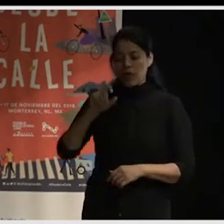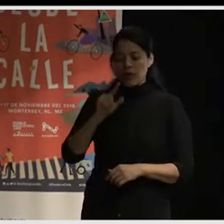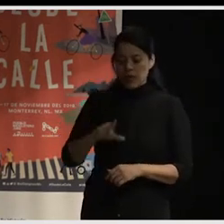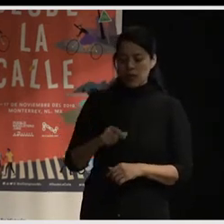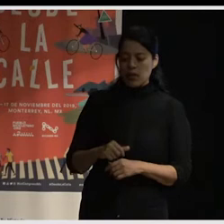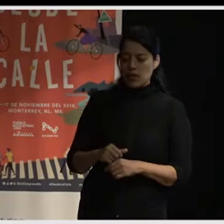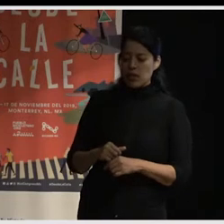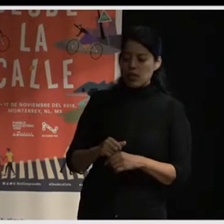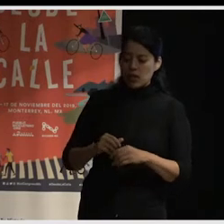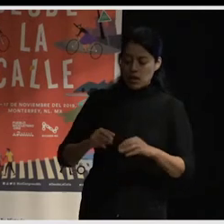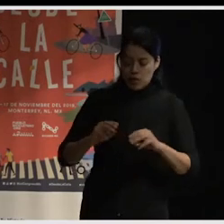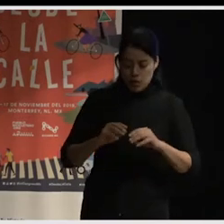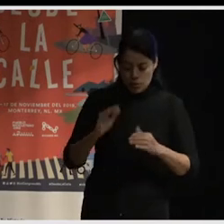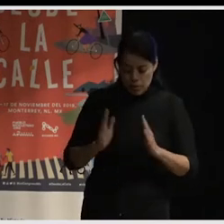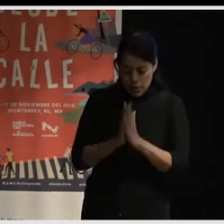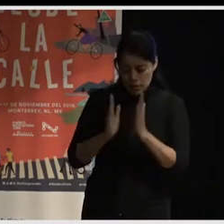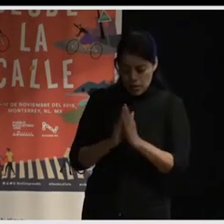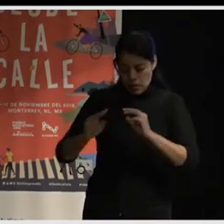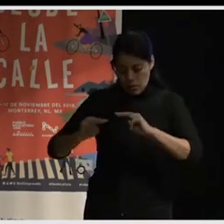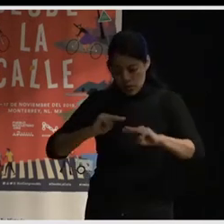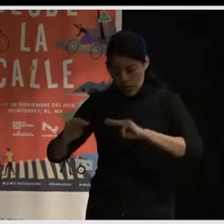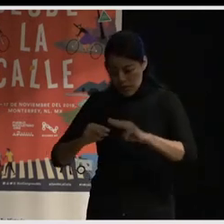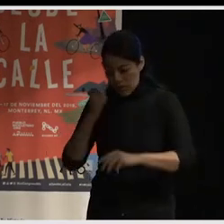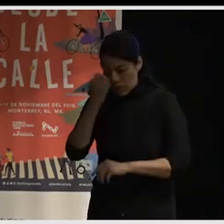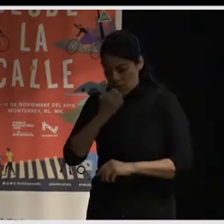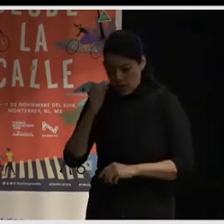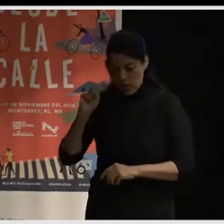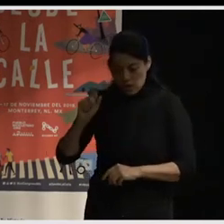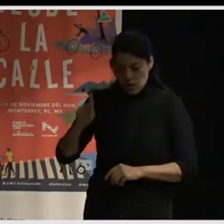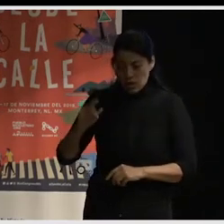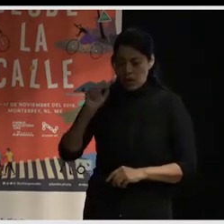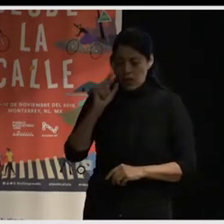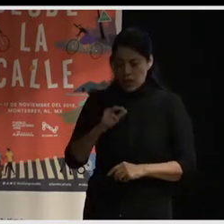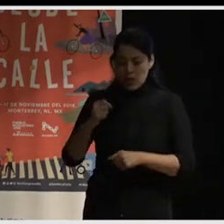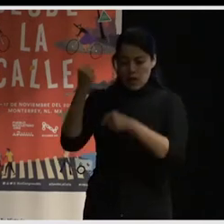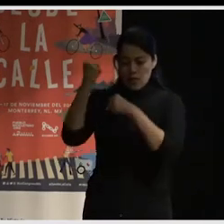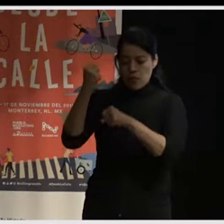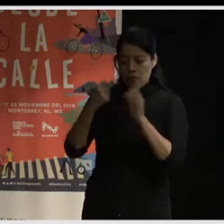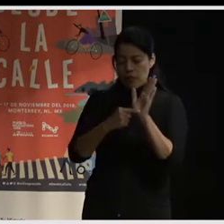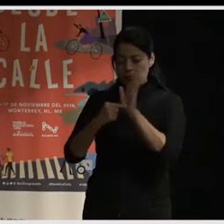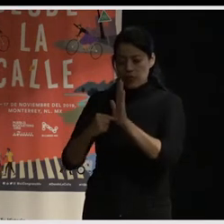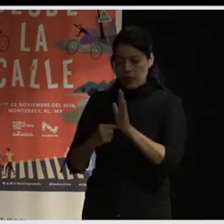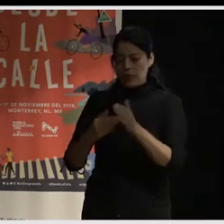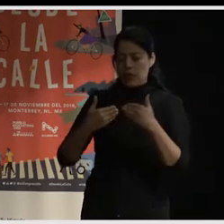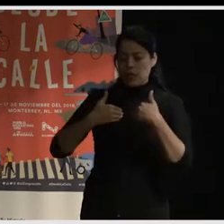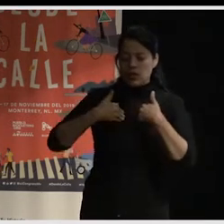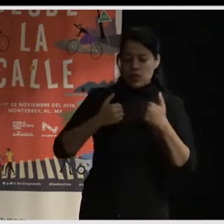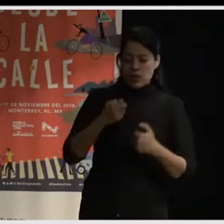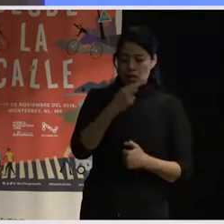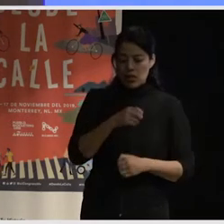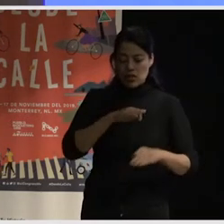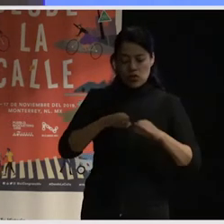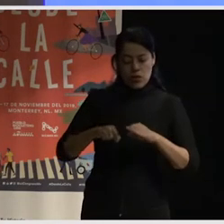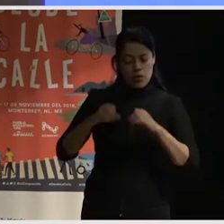colaboró en el plan de movilidad escolar de san pedro también se han hecho campañas de concientización y esto es nuestro trabajo más fuerte